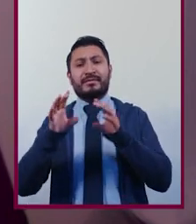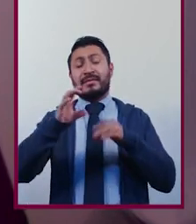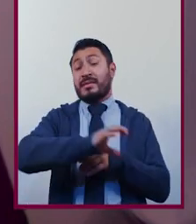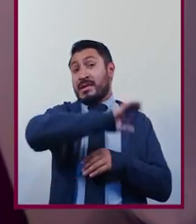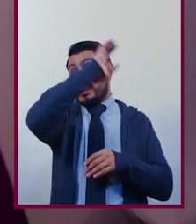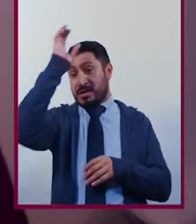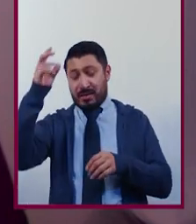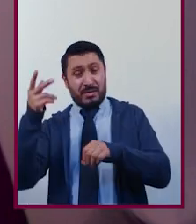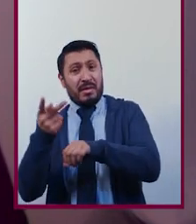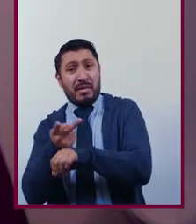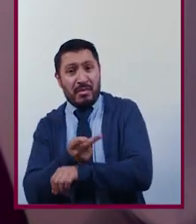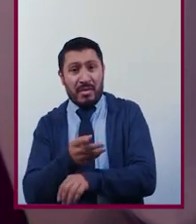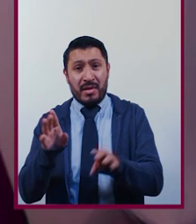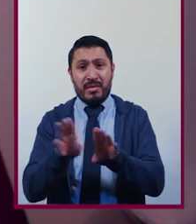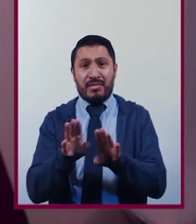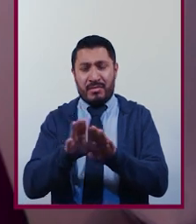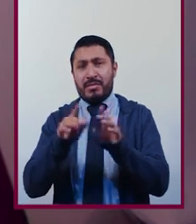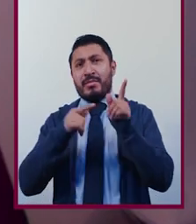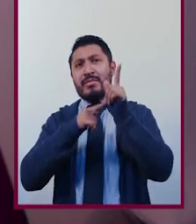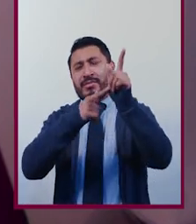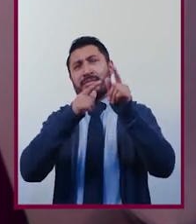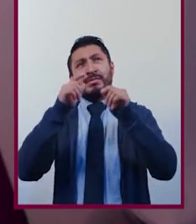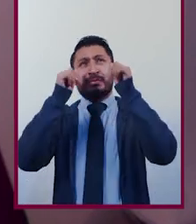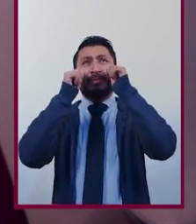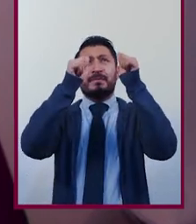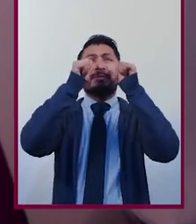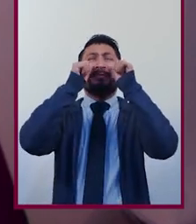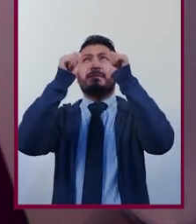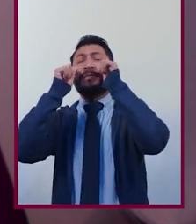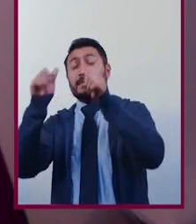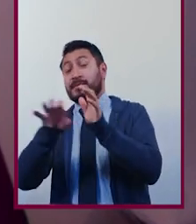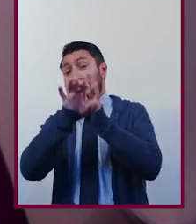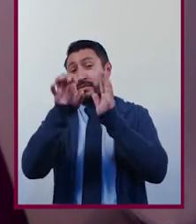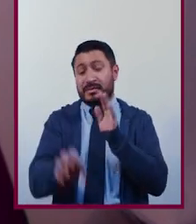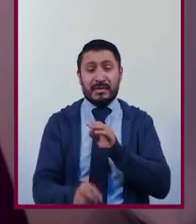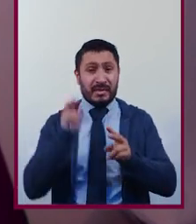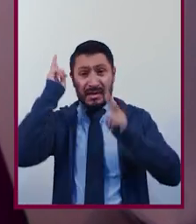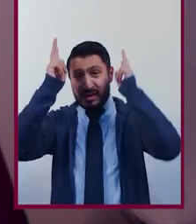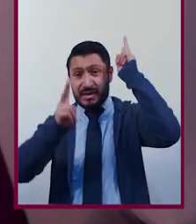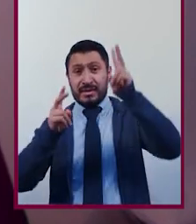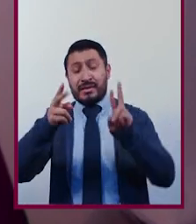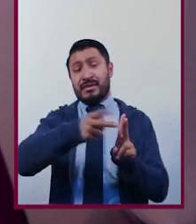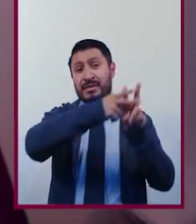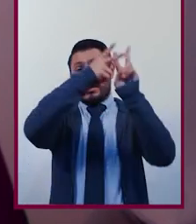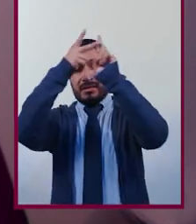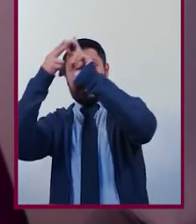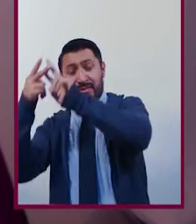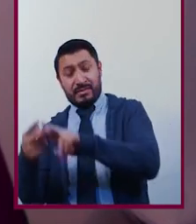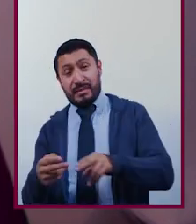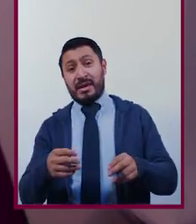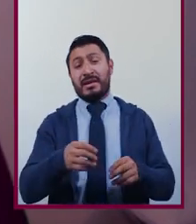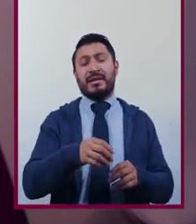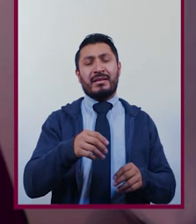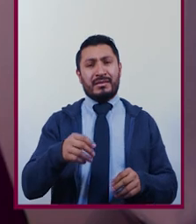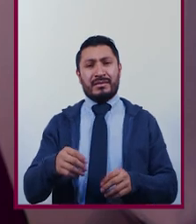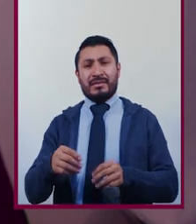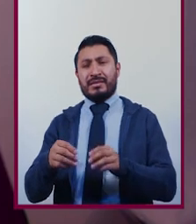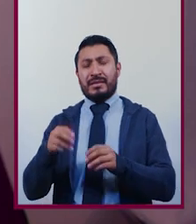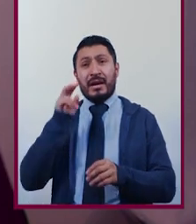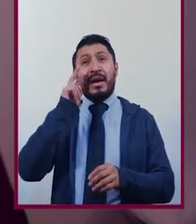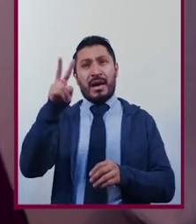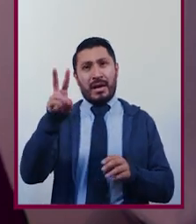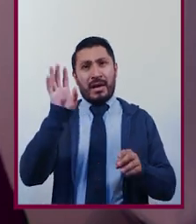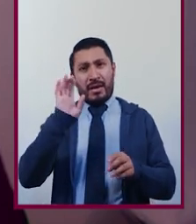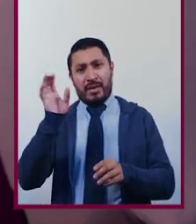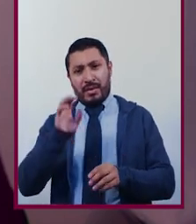que han ocurrido se han seguido con gran atención. Por ejemplo, la visita del cometa Newwise, que fue visible a simple